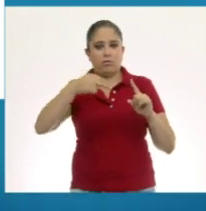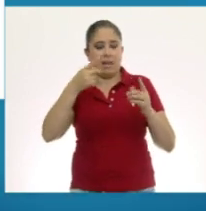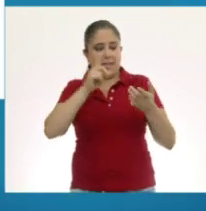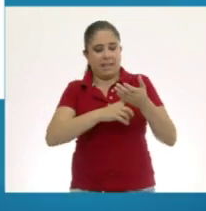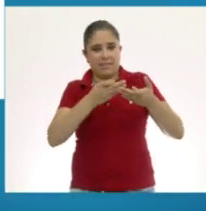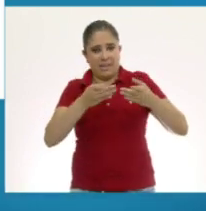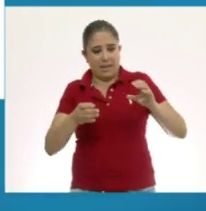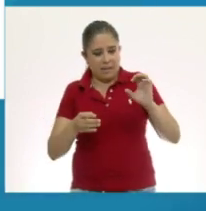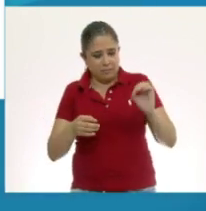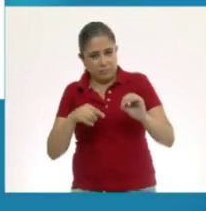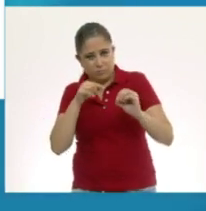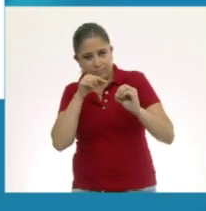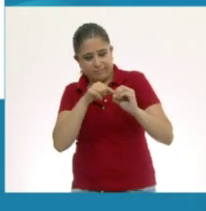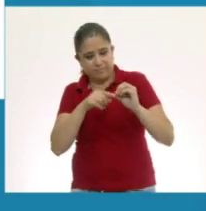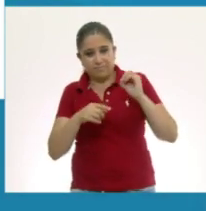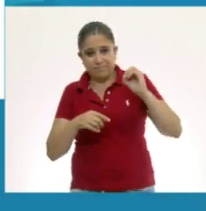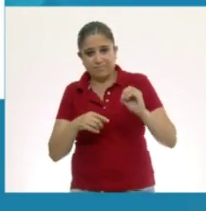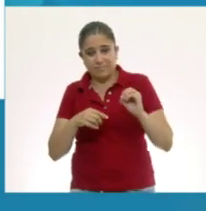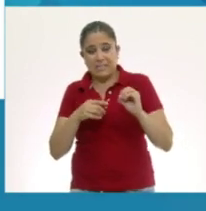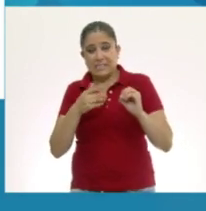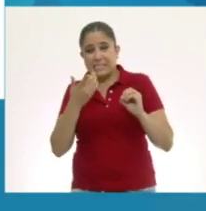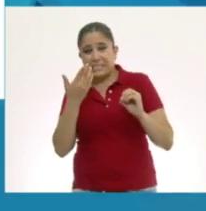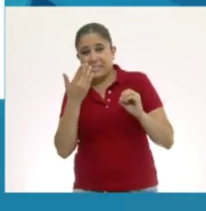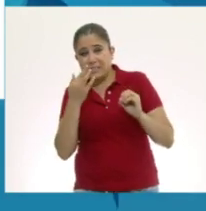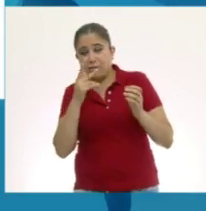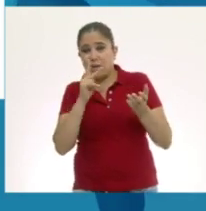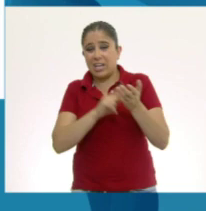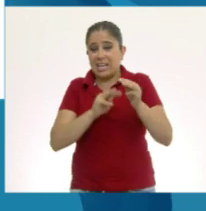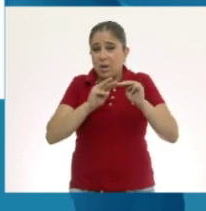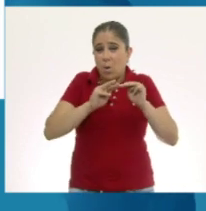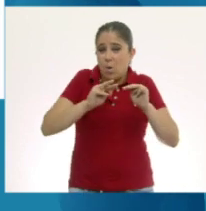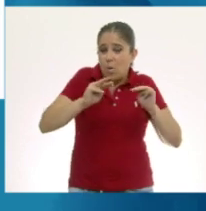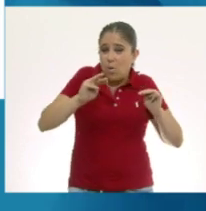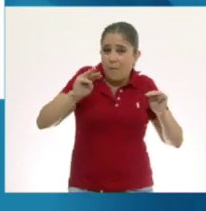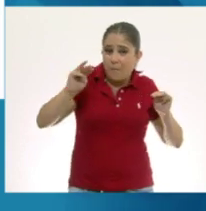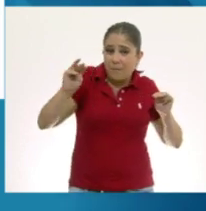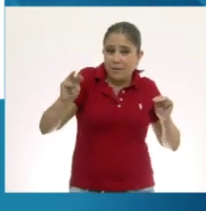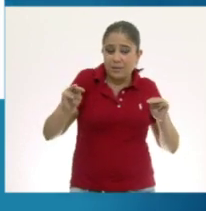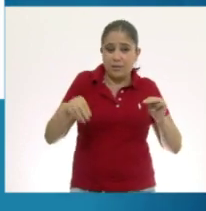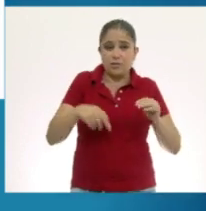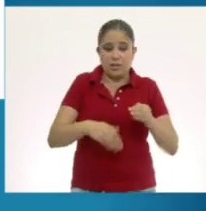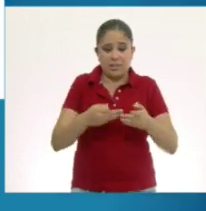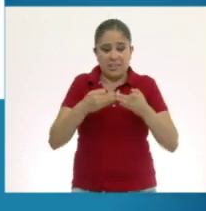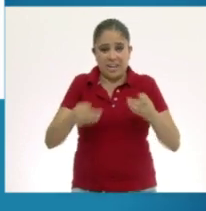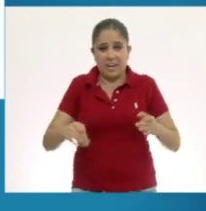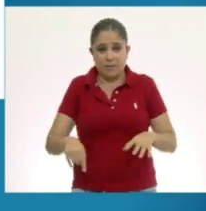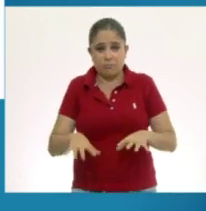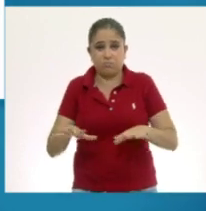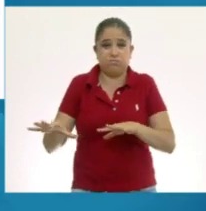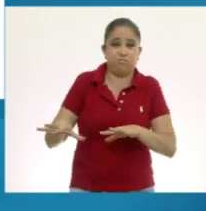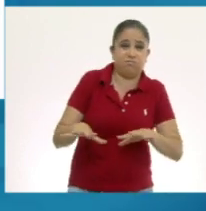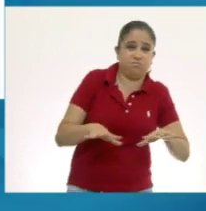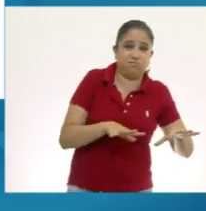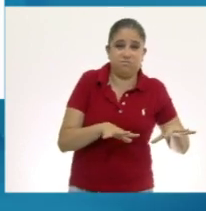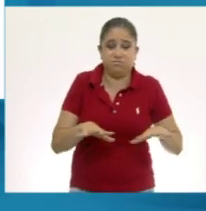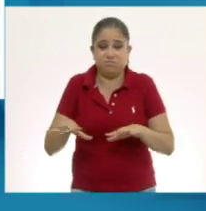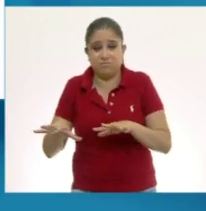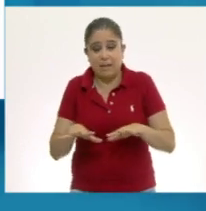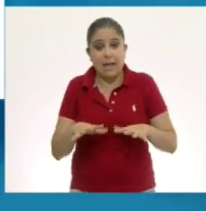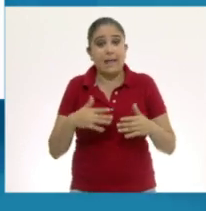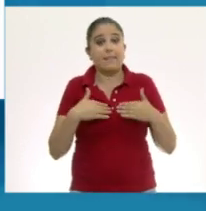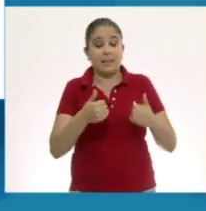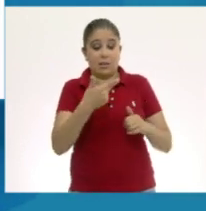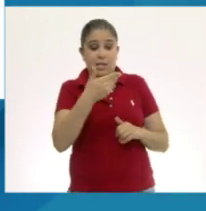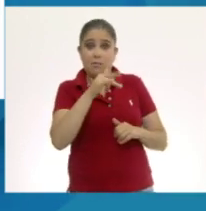terrestre. Puede ser hasta 50 kilómetros bajo la superficie terrestre. Estoy entendiendo que en